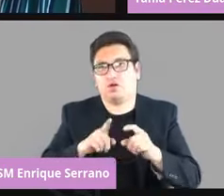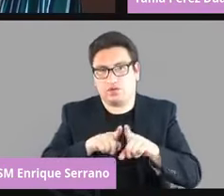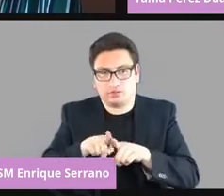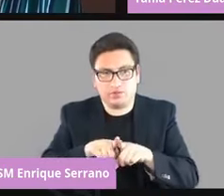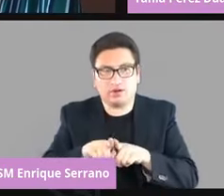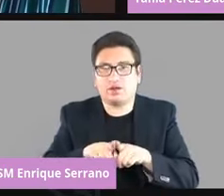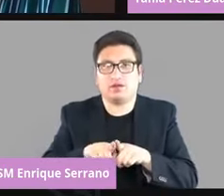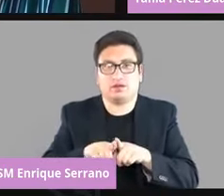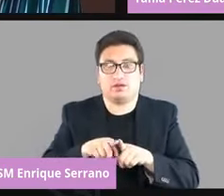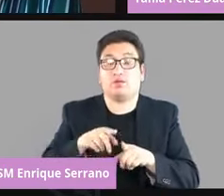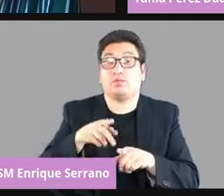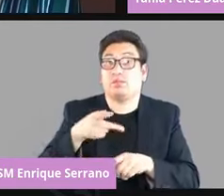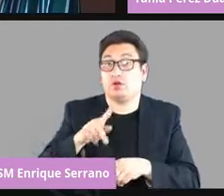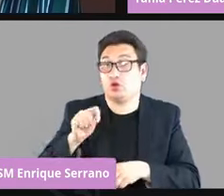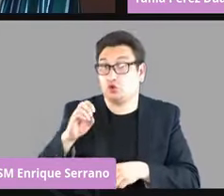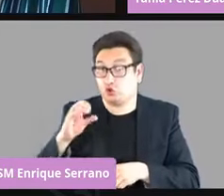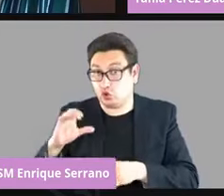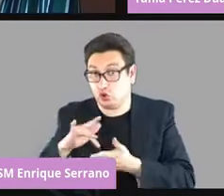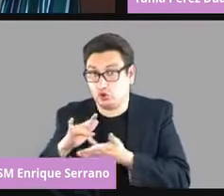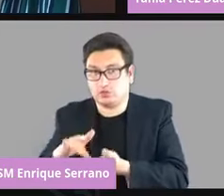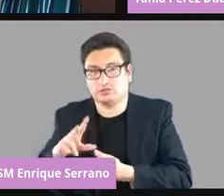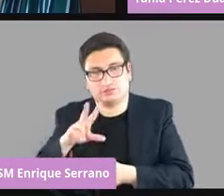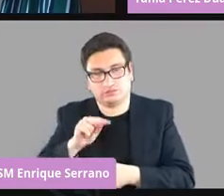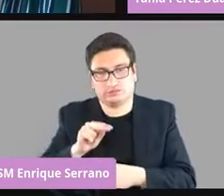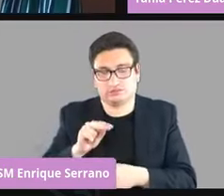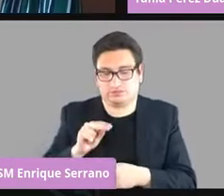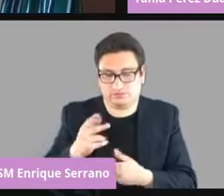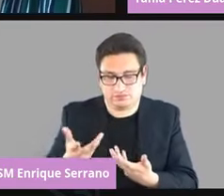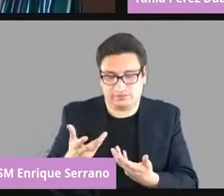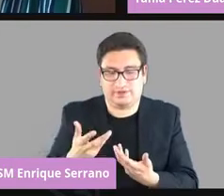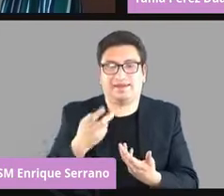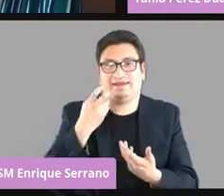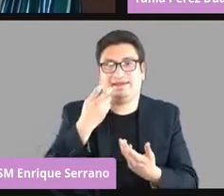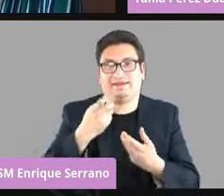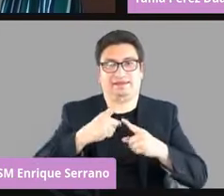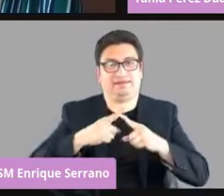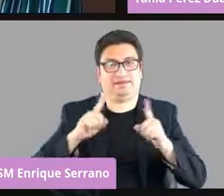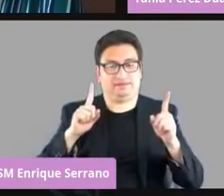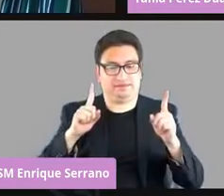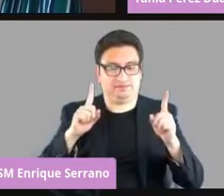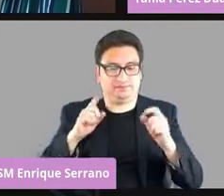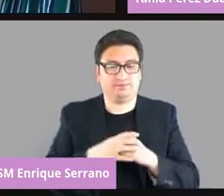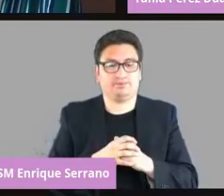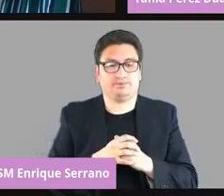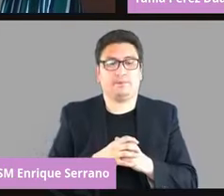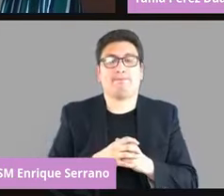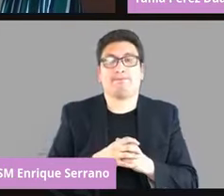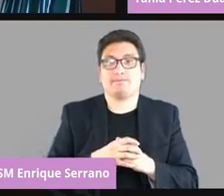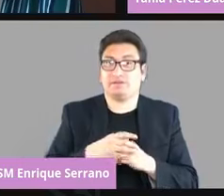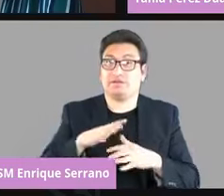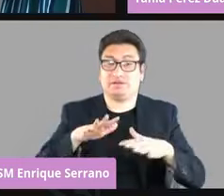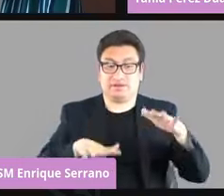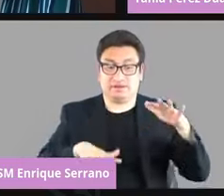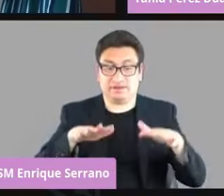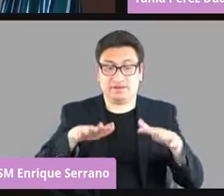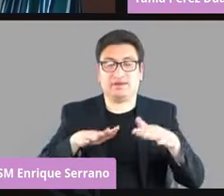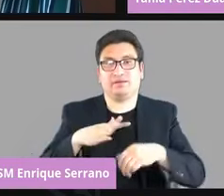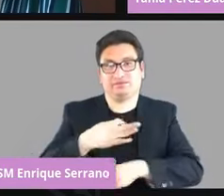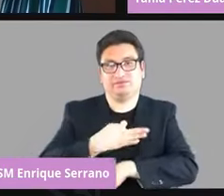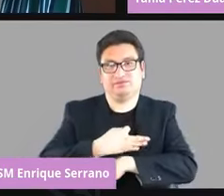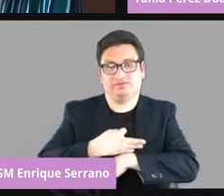pero no al TOC. Entonces es empezar a hacer como esta diferencia. Y finalmente a veces como